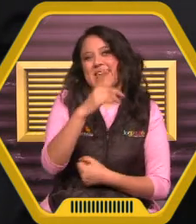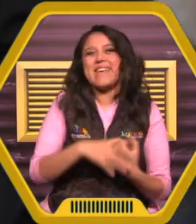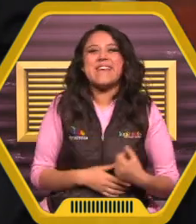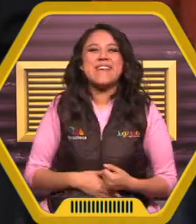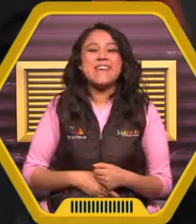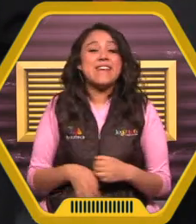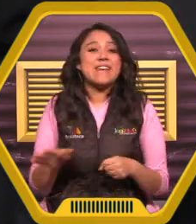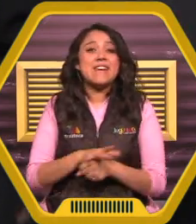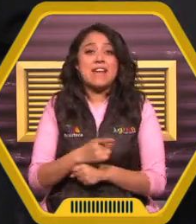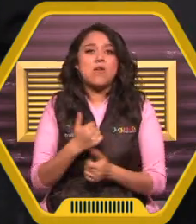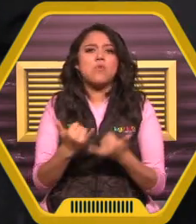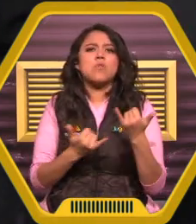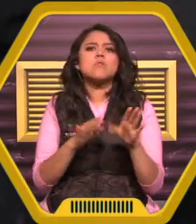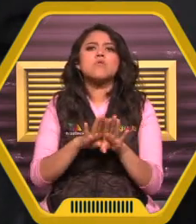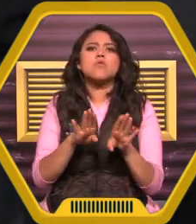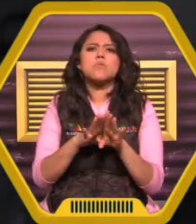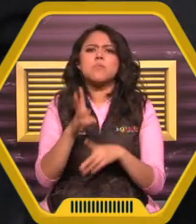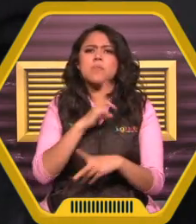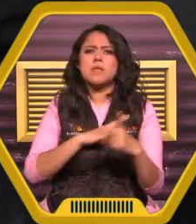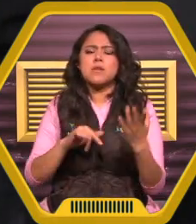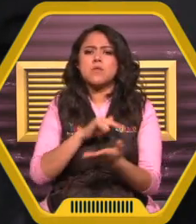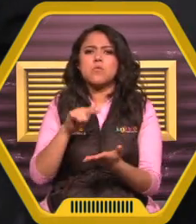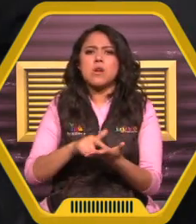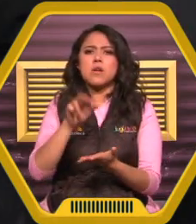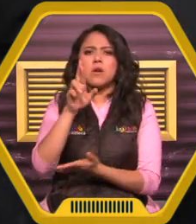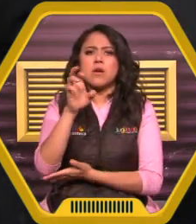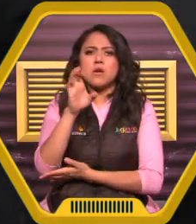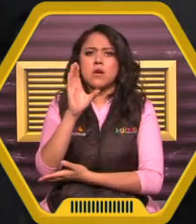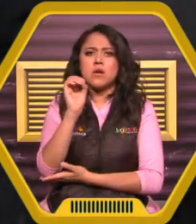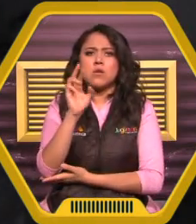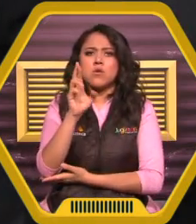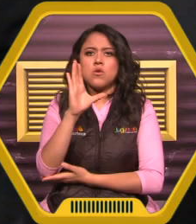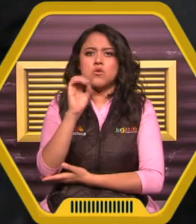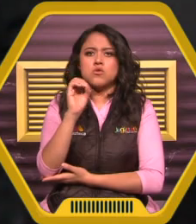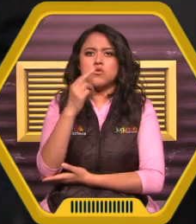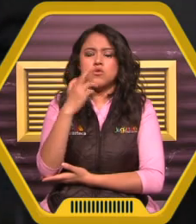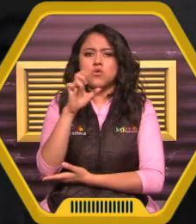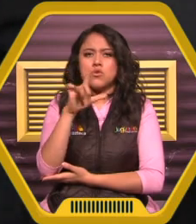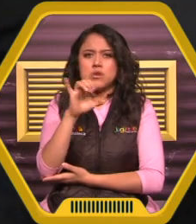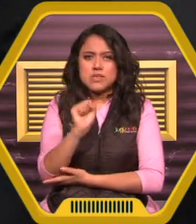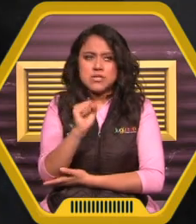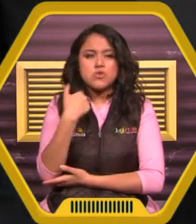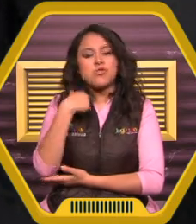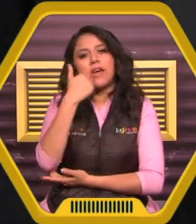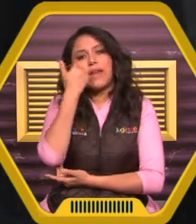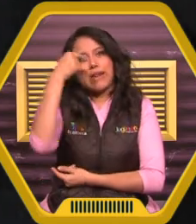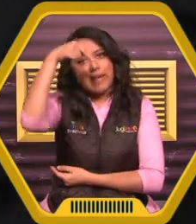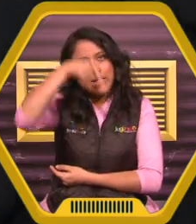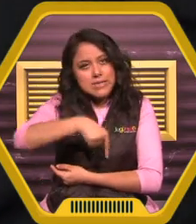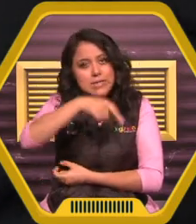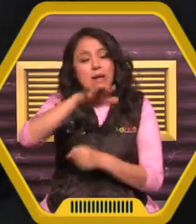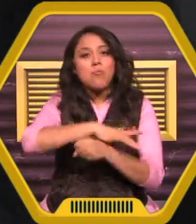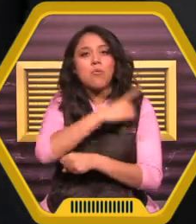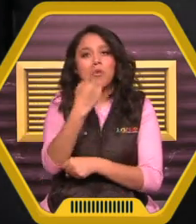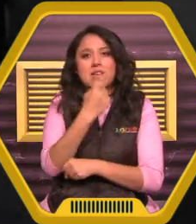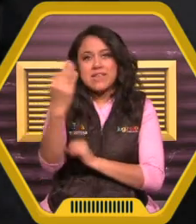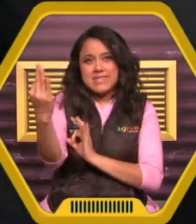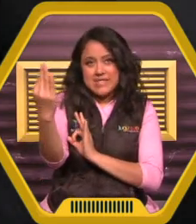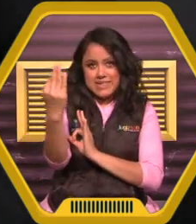cómo apoyar al juguetón viniendo a la sucursal de Recorcholis favorita, la de su preferencia. Yo opté por esta porque es una de las más